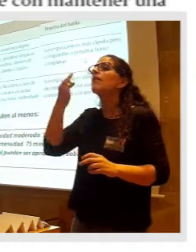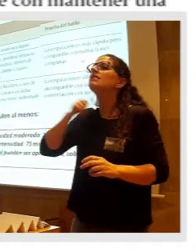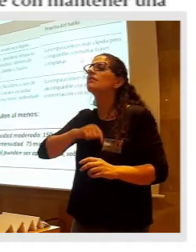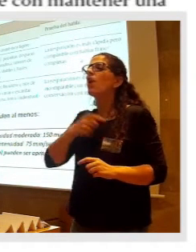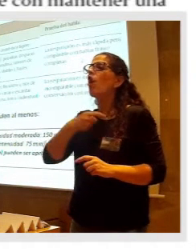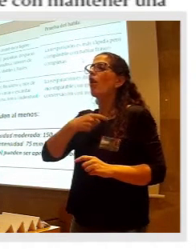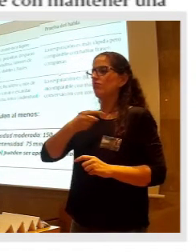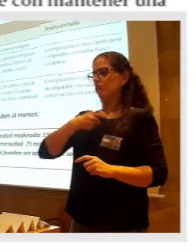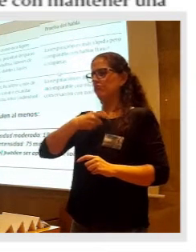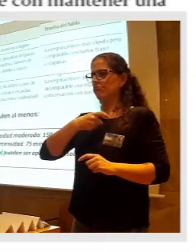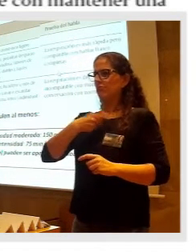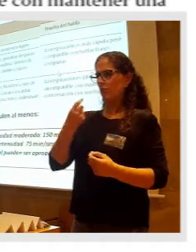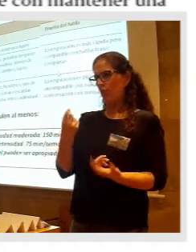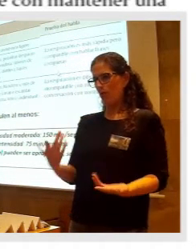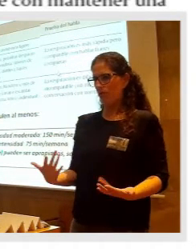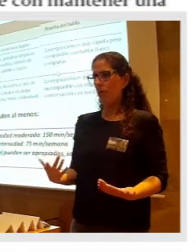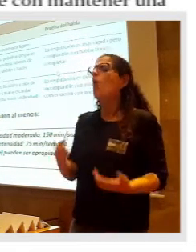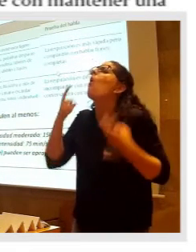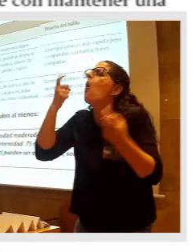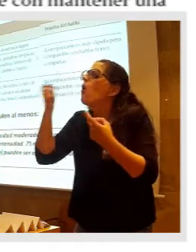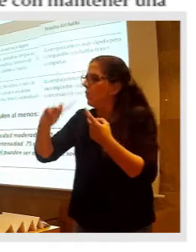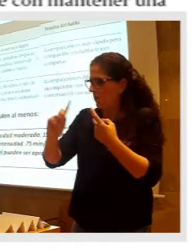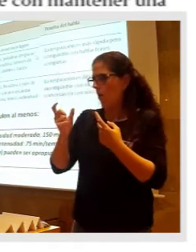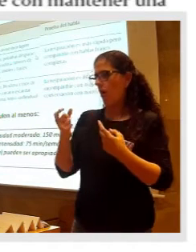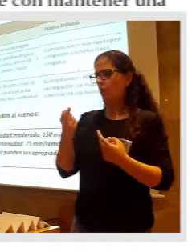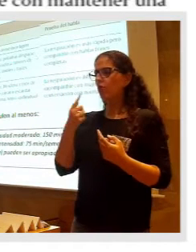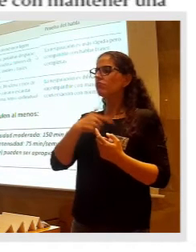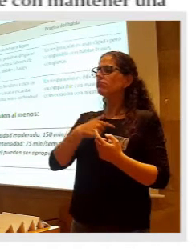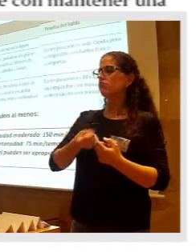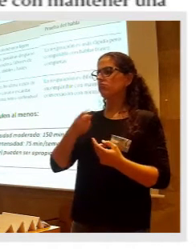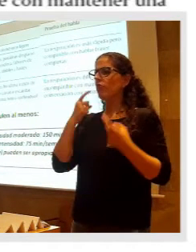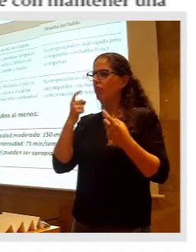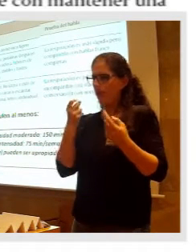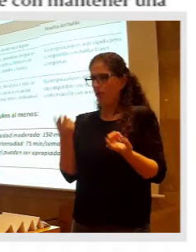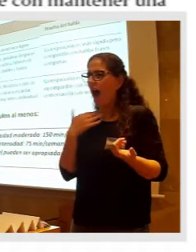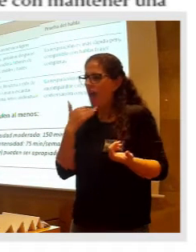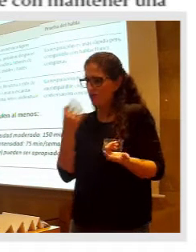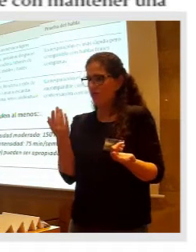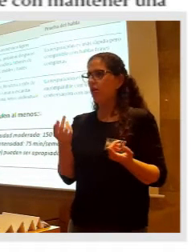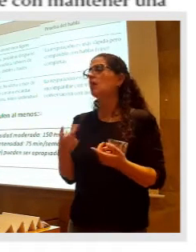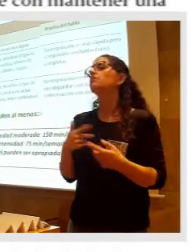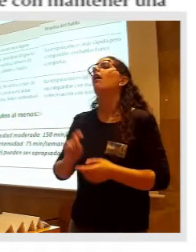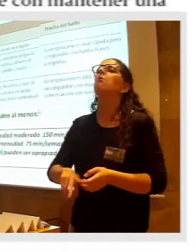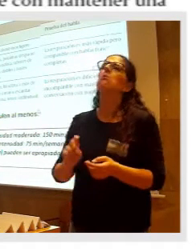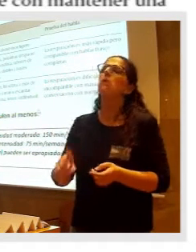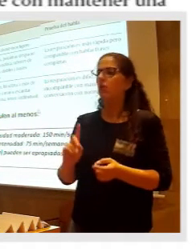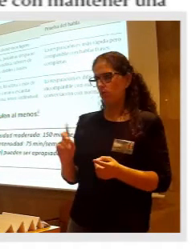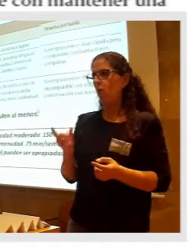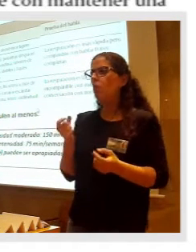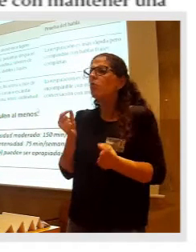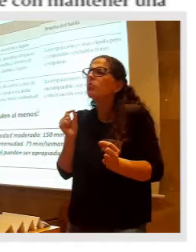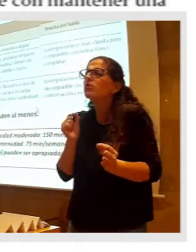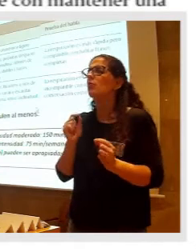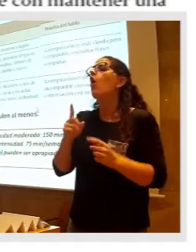hace rápida cuando hacemos, pero no tendría por qué costarnos trabajo. Y la actividad intensa, en la que ya sería, bueno, pues deporte mucho